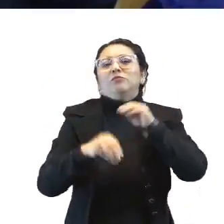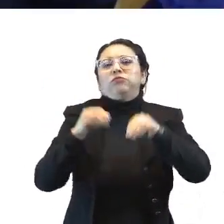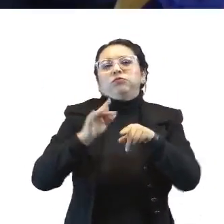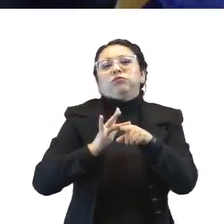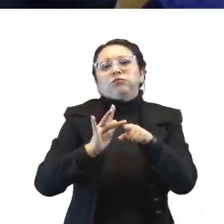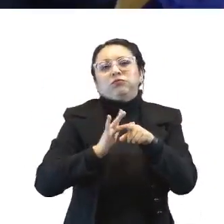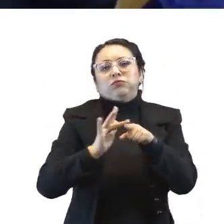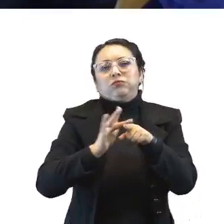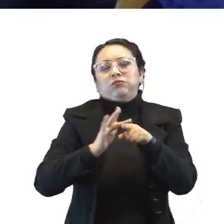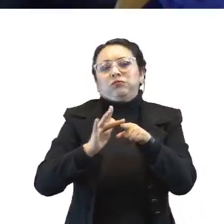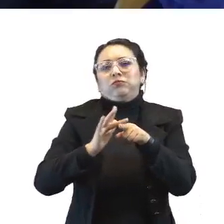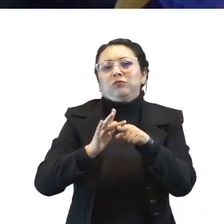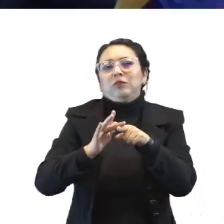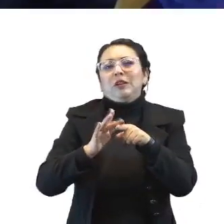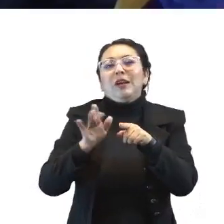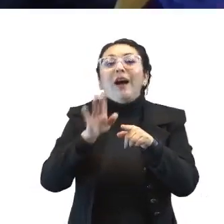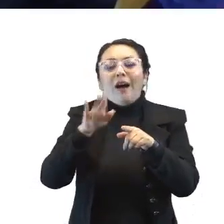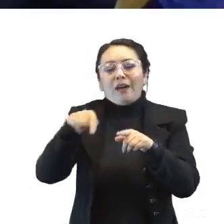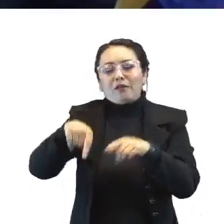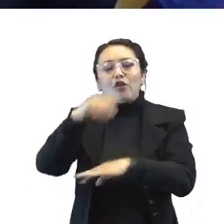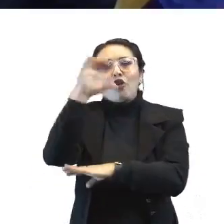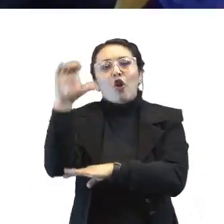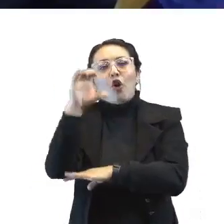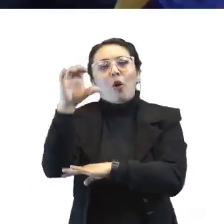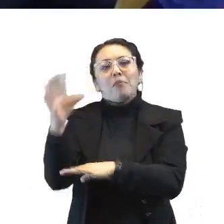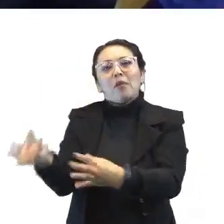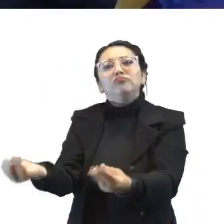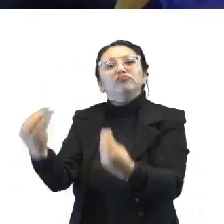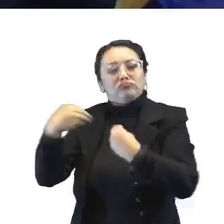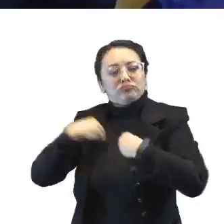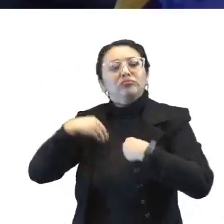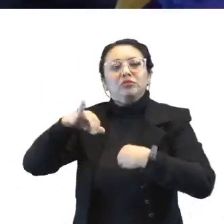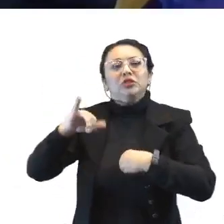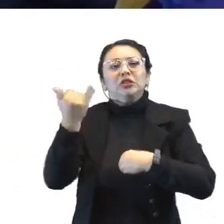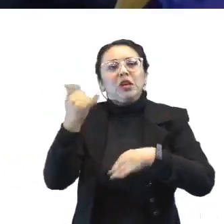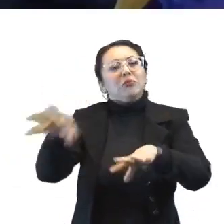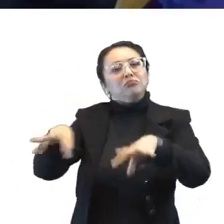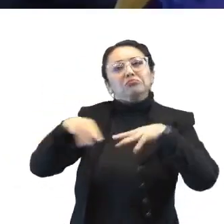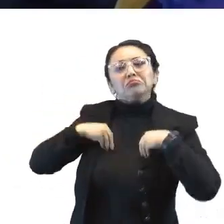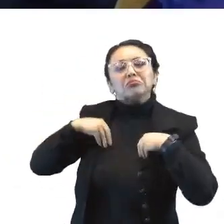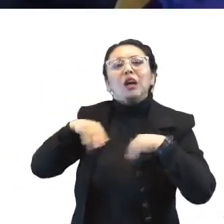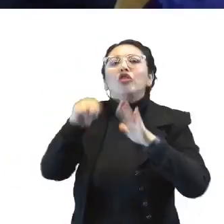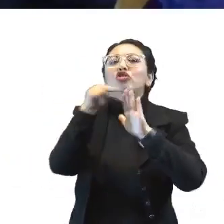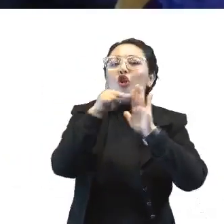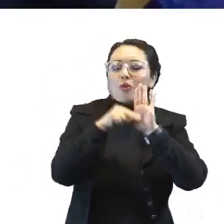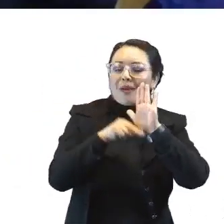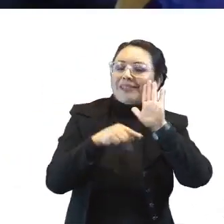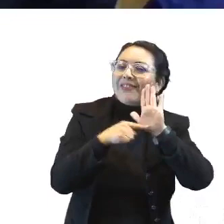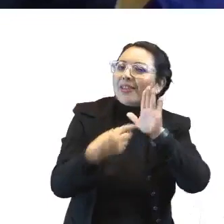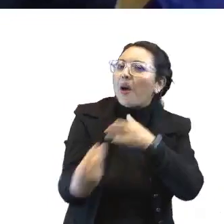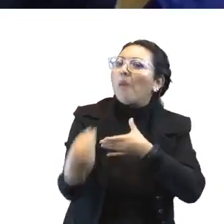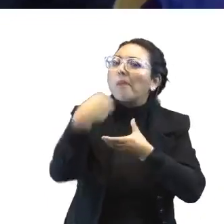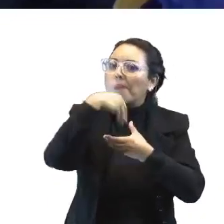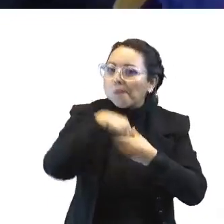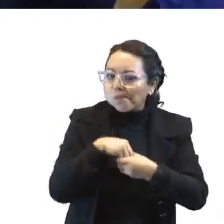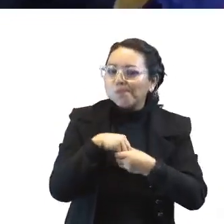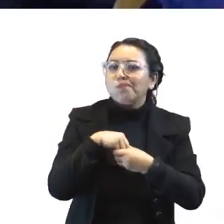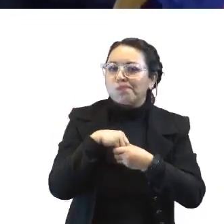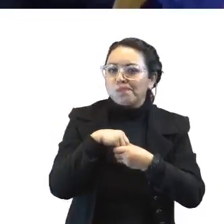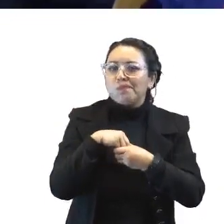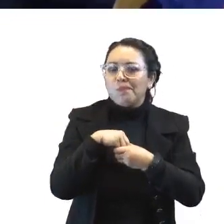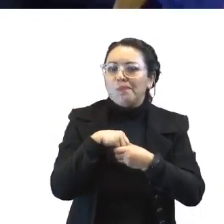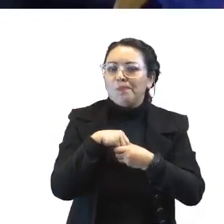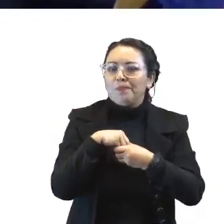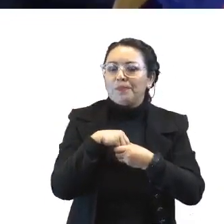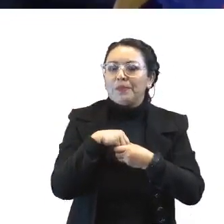implementará ese mandato que adoptó Colombia como parte de su normatividad interna. Sí.